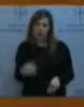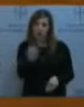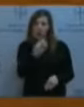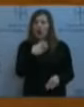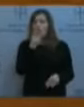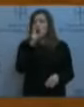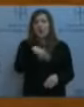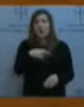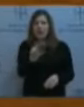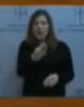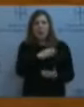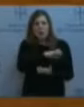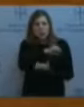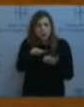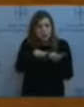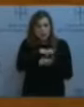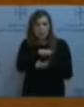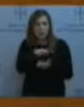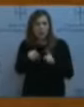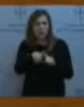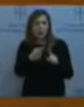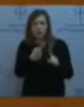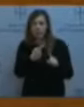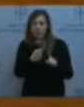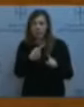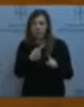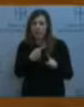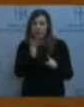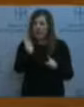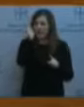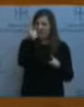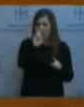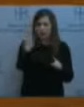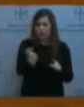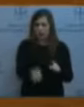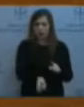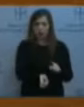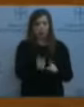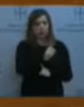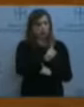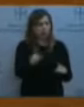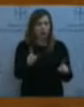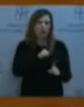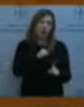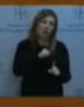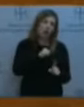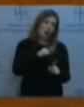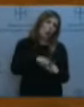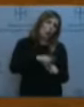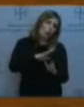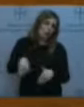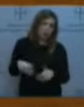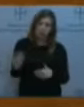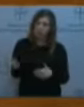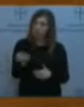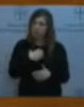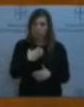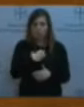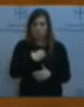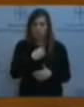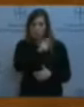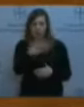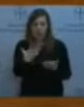enredar, intentar sacar rédito político, desgastar al otro, esperar hasta el último minuto, tener a todo el mundo a la expectativa y desconcertado